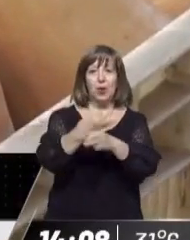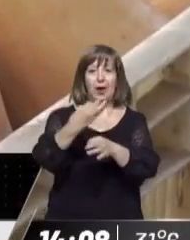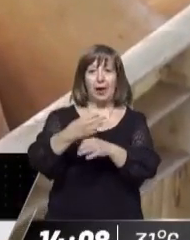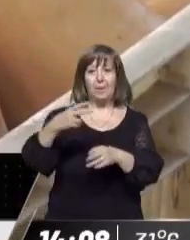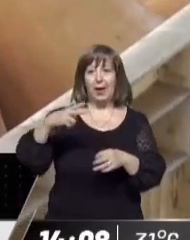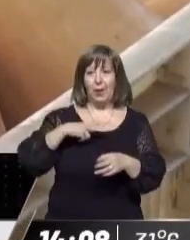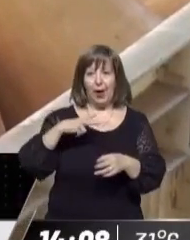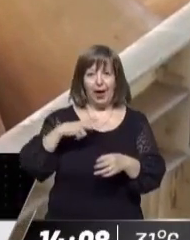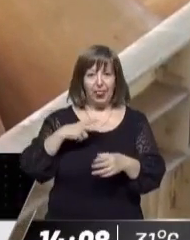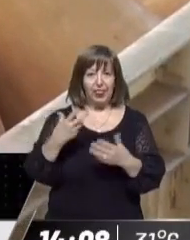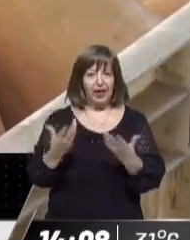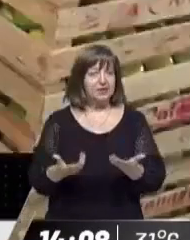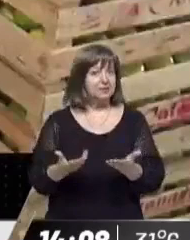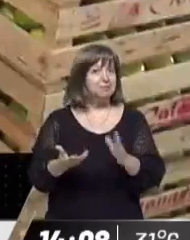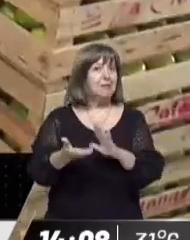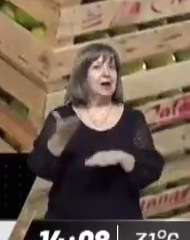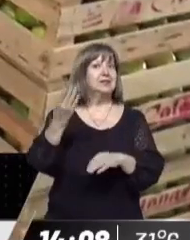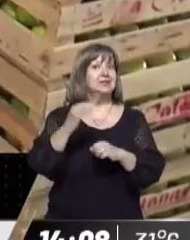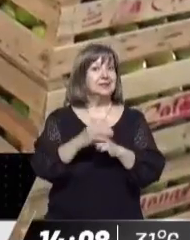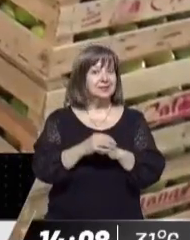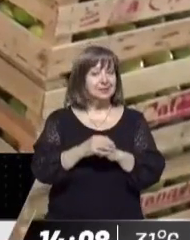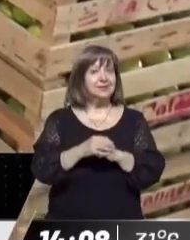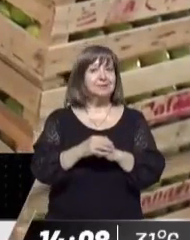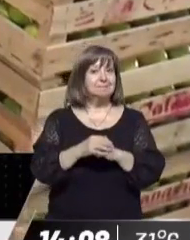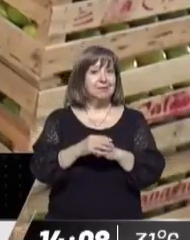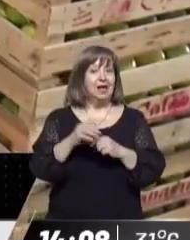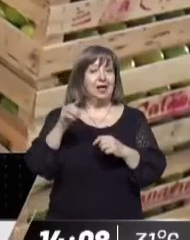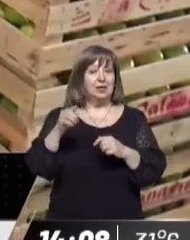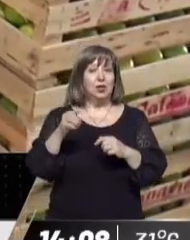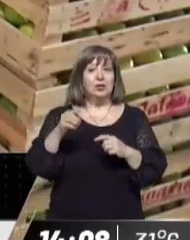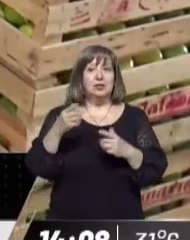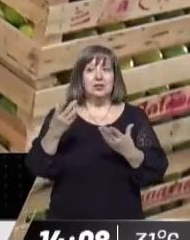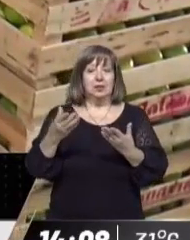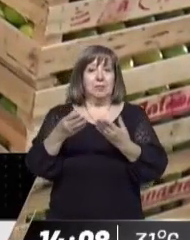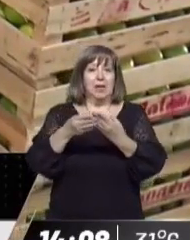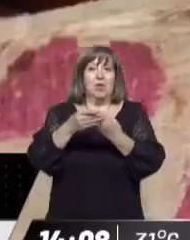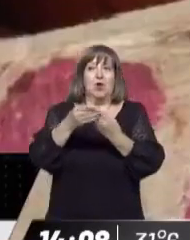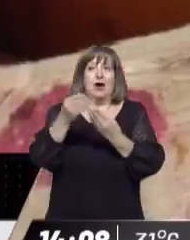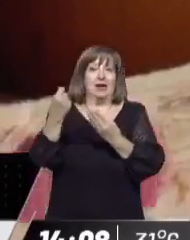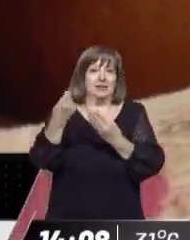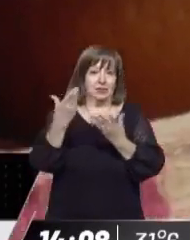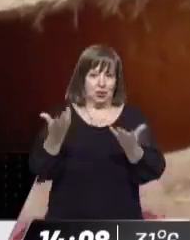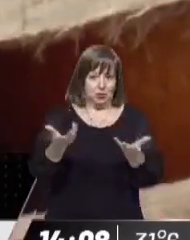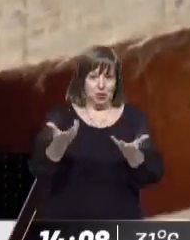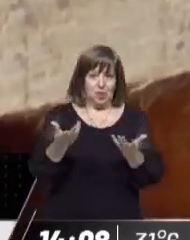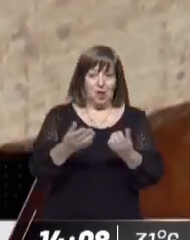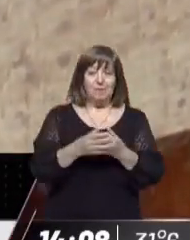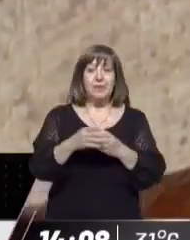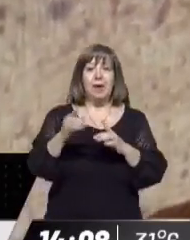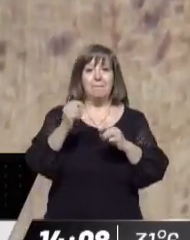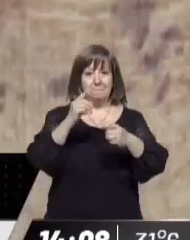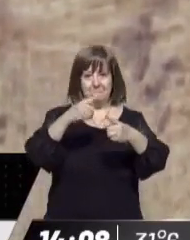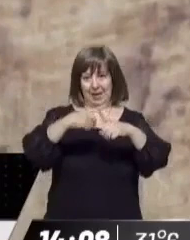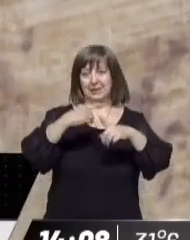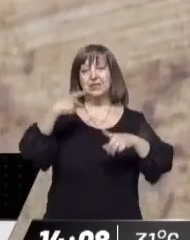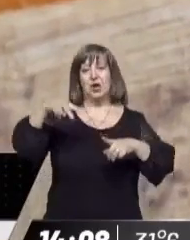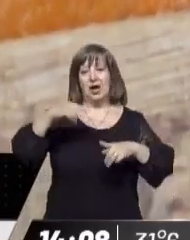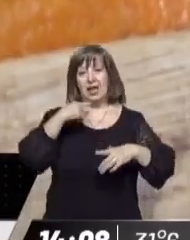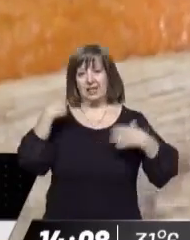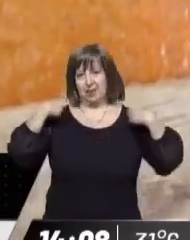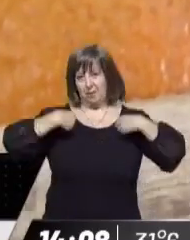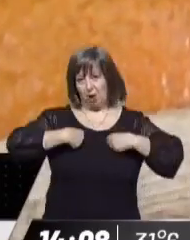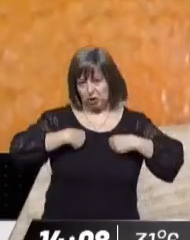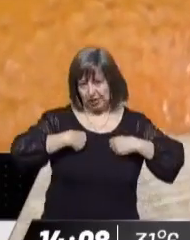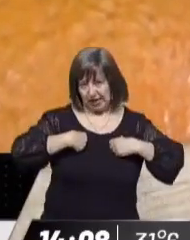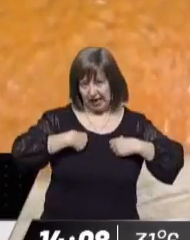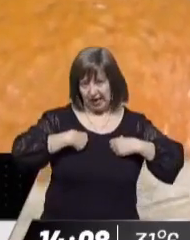nivel local. 42% y están absorbiendo muchísimo de la suba de costos. Y sumale a todo eso que tenés que preparar la mochila,